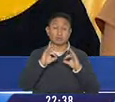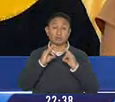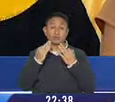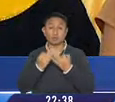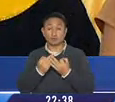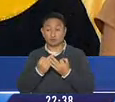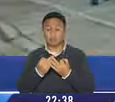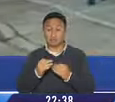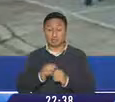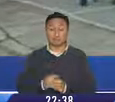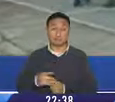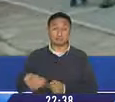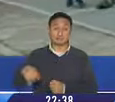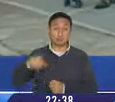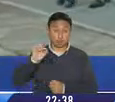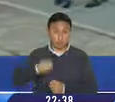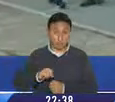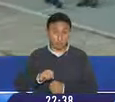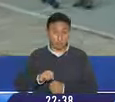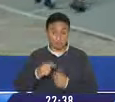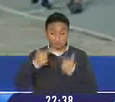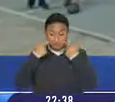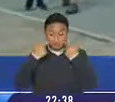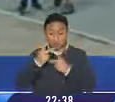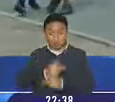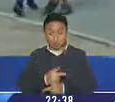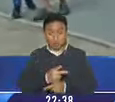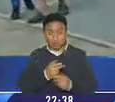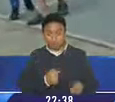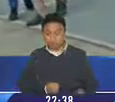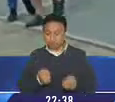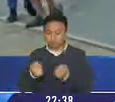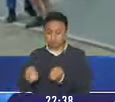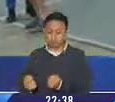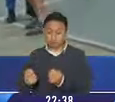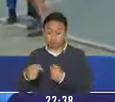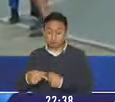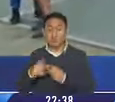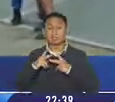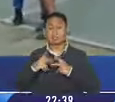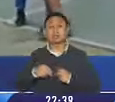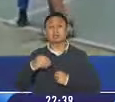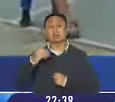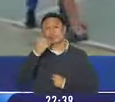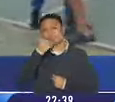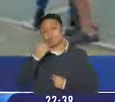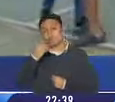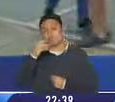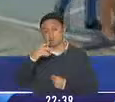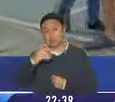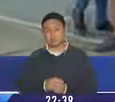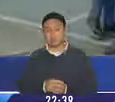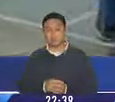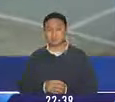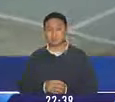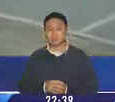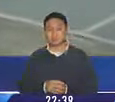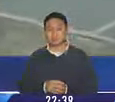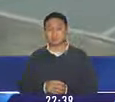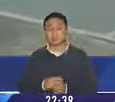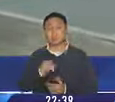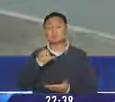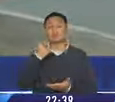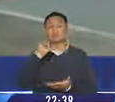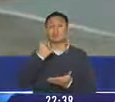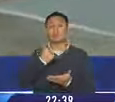en condiciones de poder ver por ellos, tanto en salud, en educación, en comida, etcétera, se les brinda a través de la Junta Cantonal